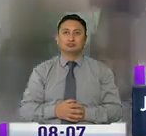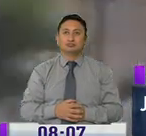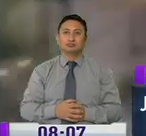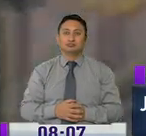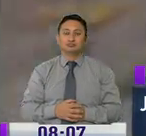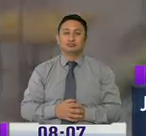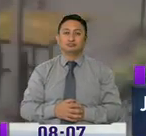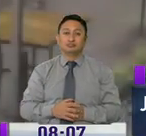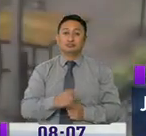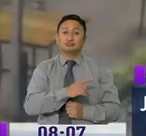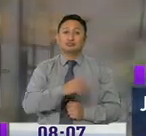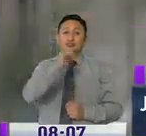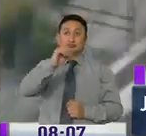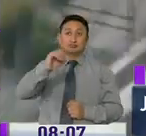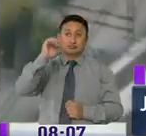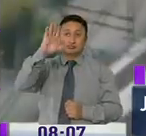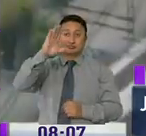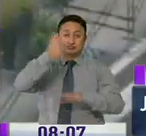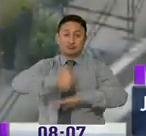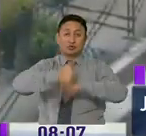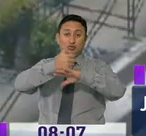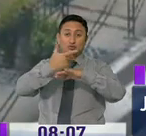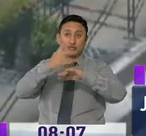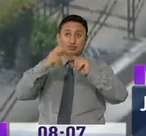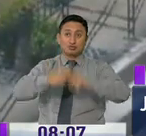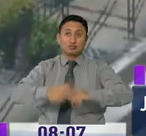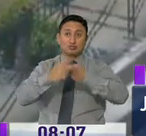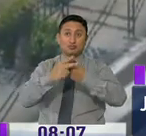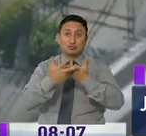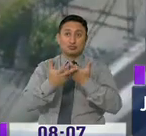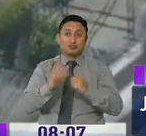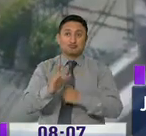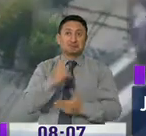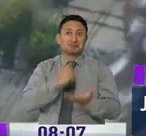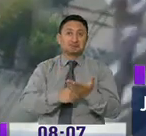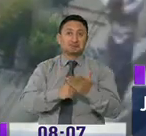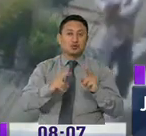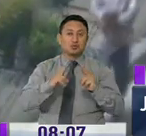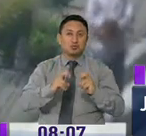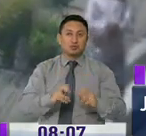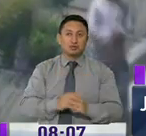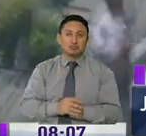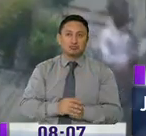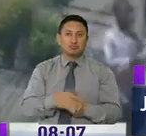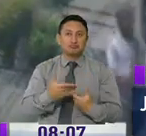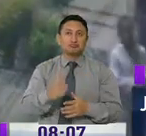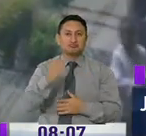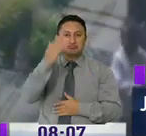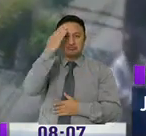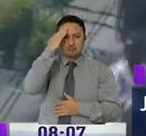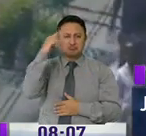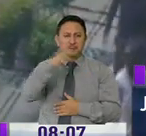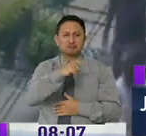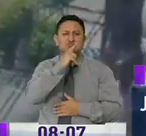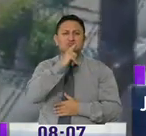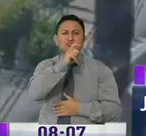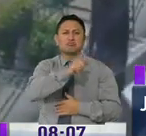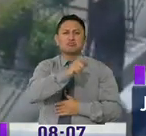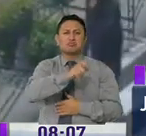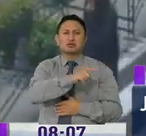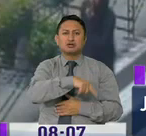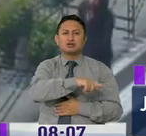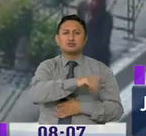Las imágenes que mostramos, las autoridades profundizarán las investigaciones. Quieren saber exactamente quiénes serían las